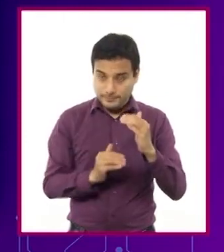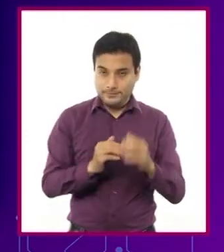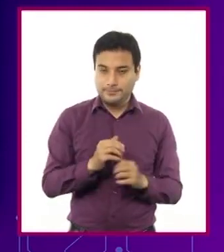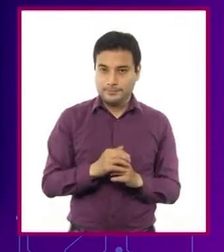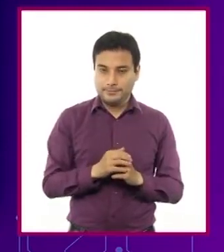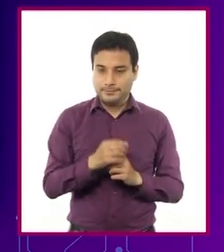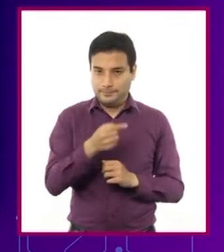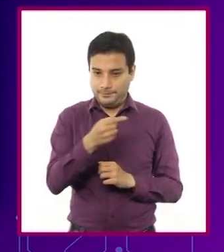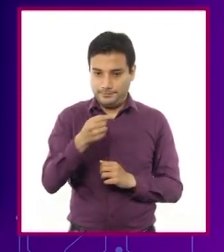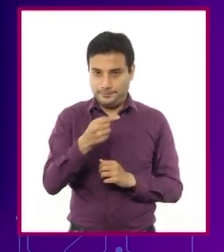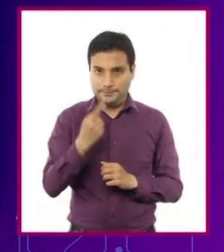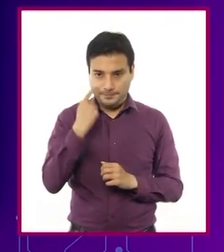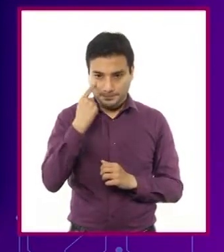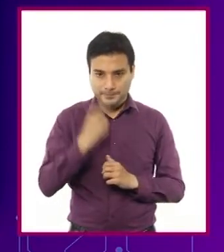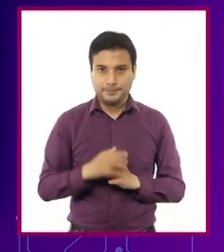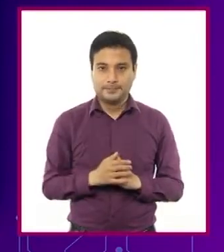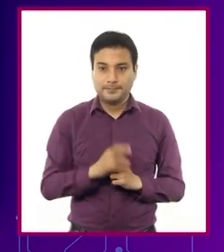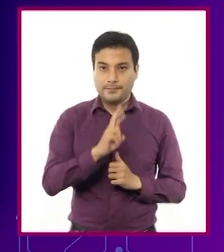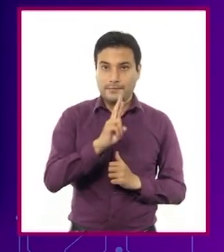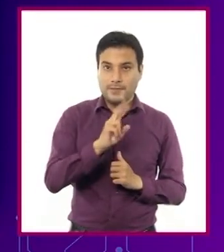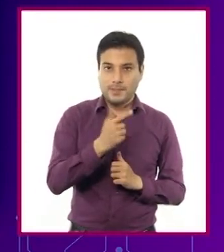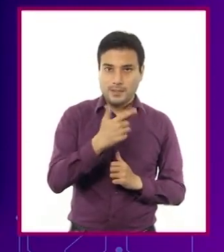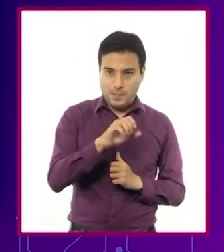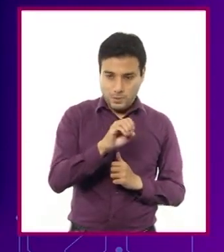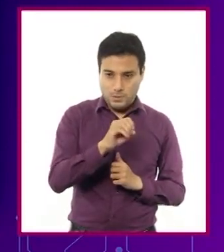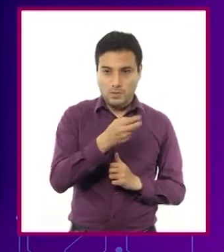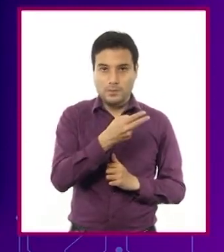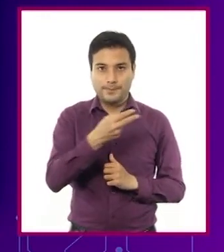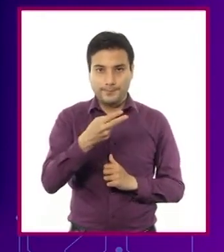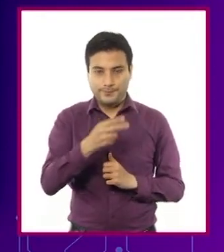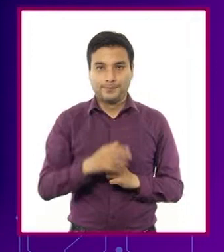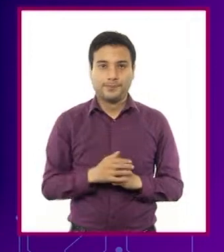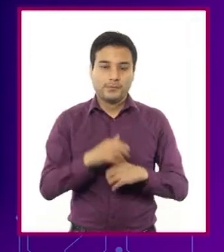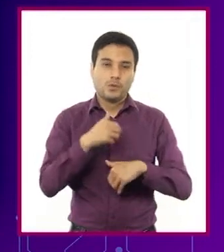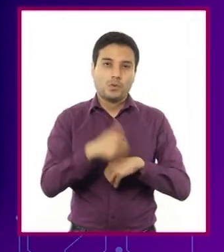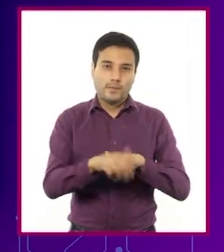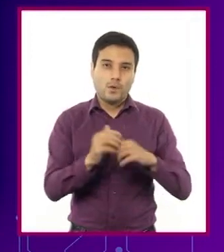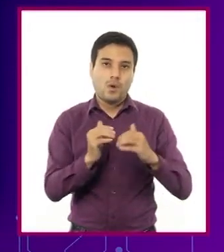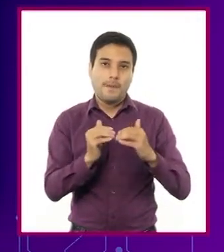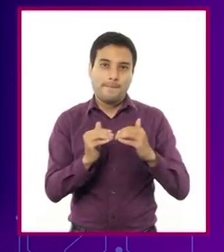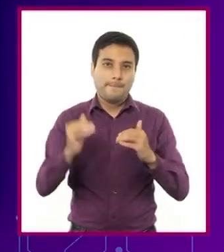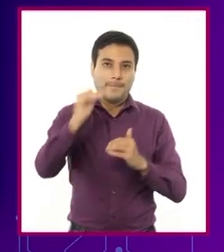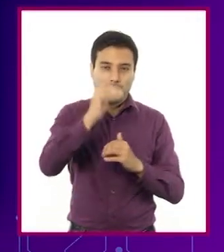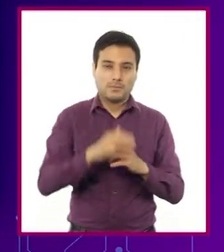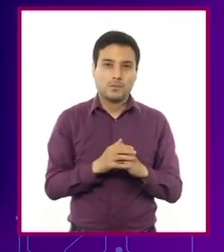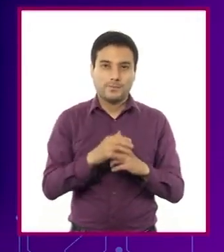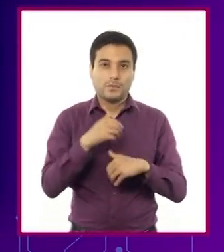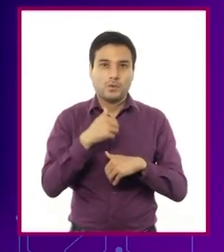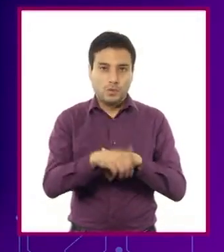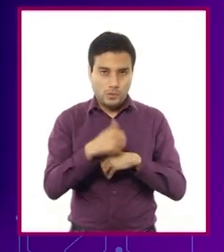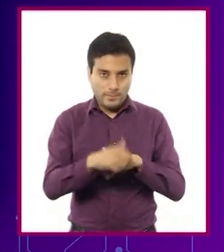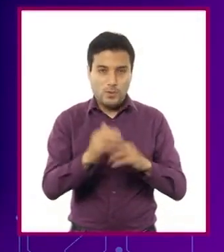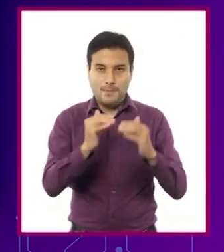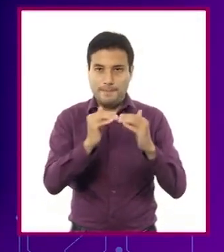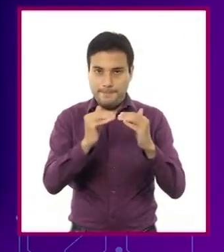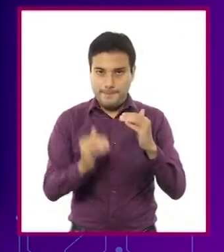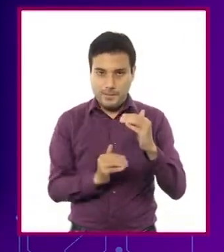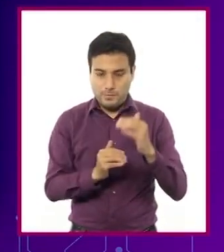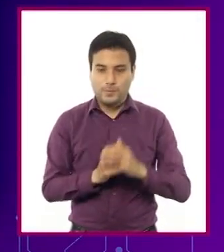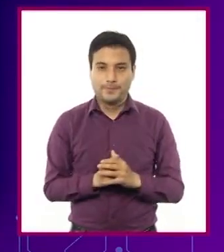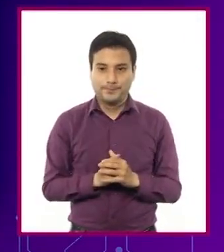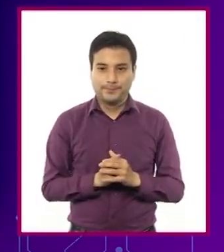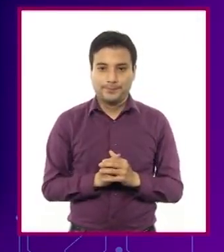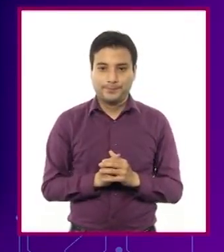representa como rango es igual a valor máximo menos el valor mínimo. El rango del